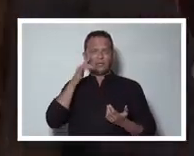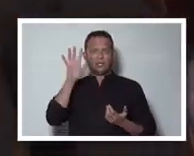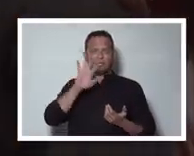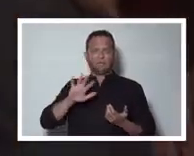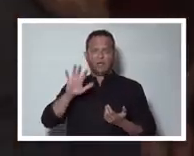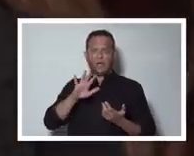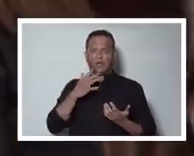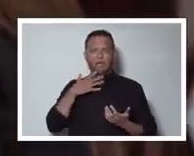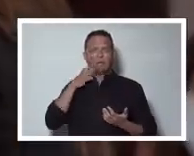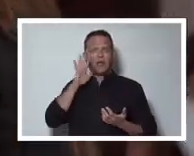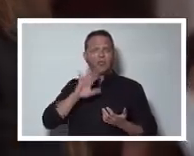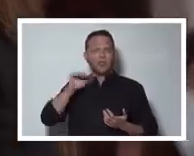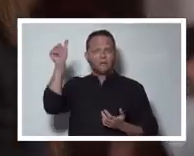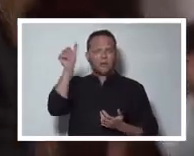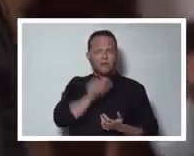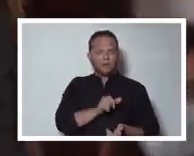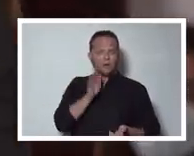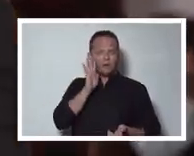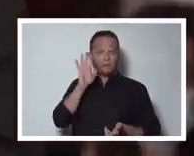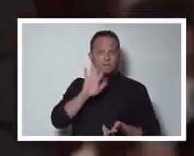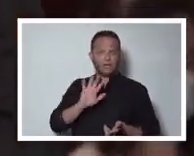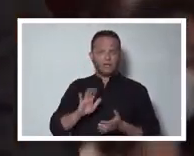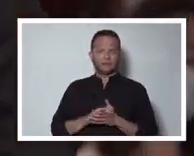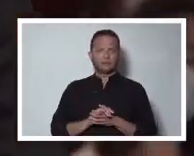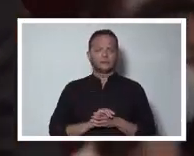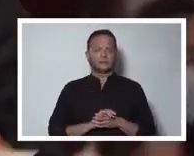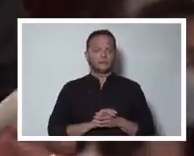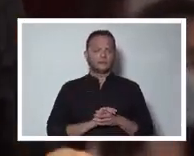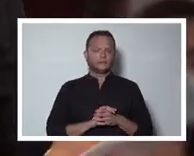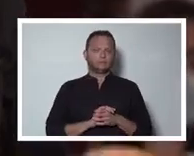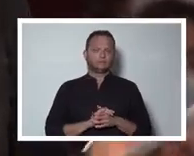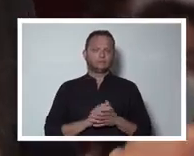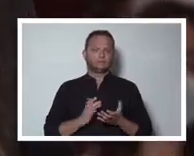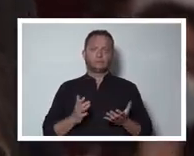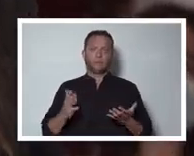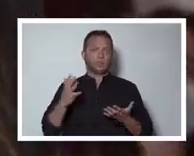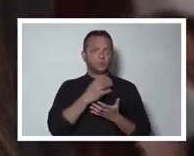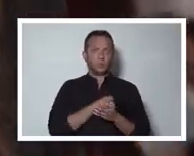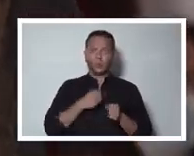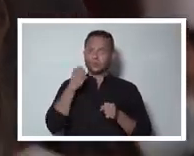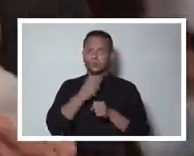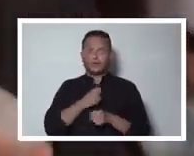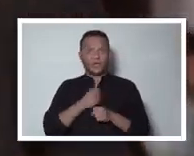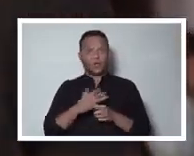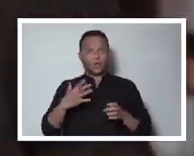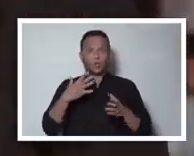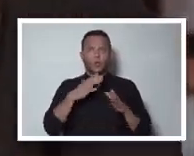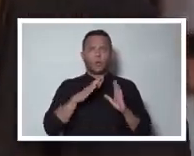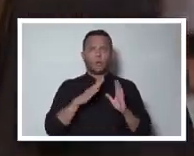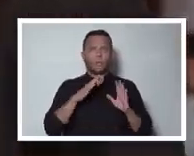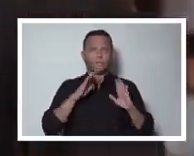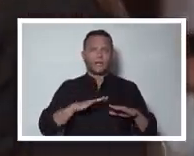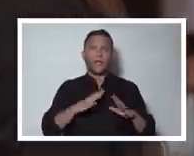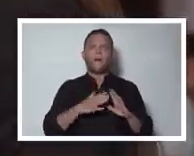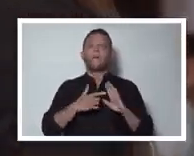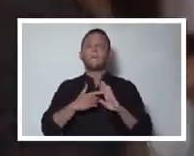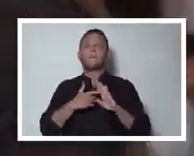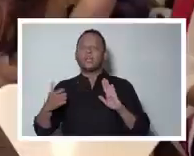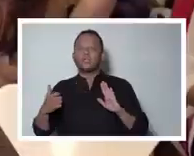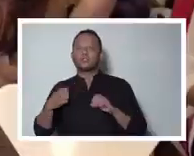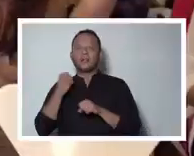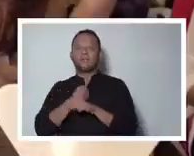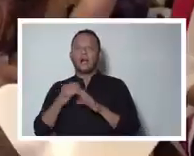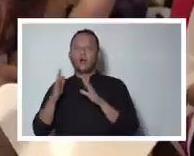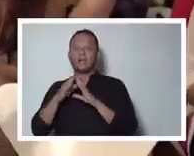una imagen de película y paró todo el trabajo menos el trabajo en nuestras